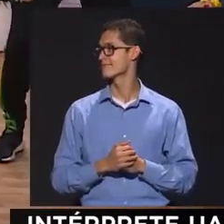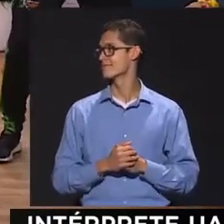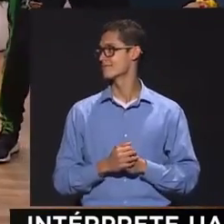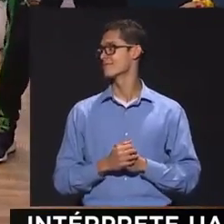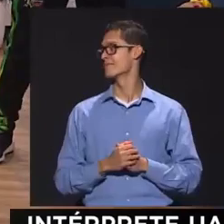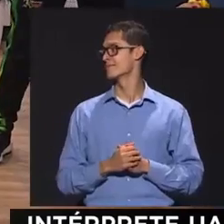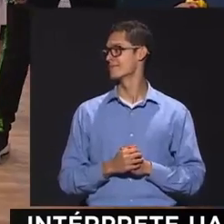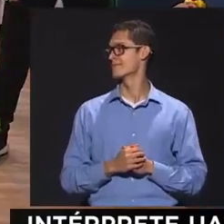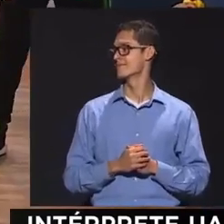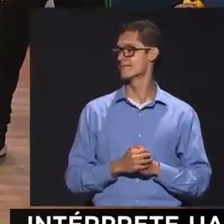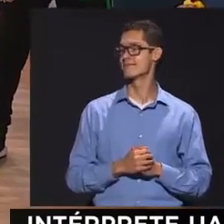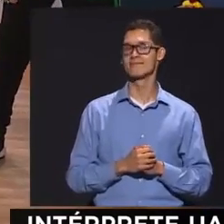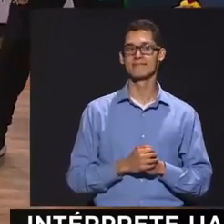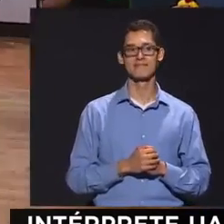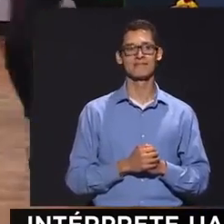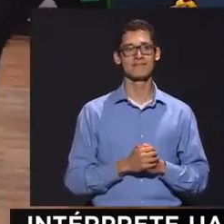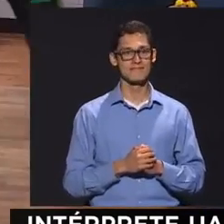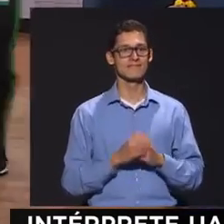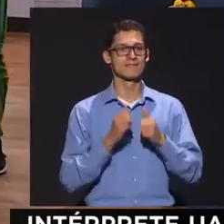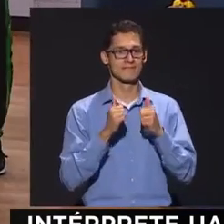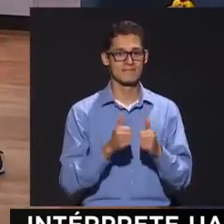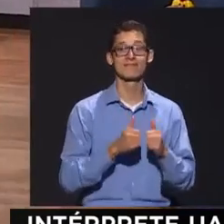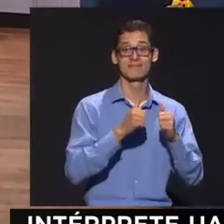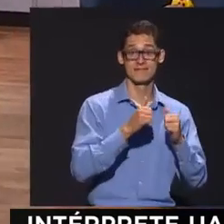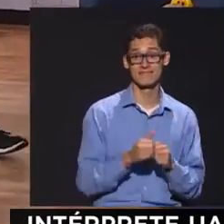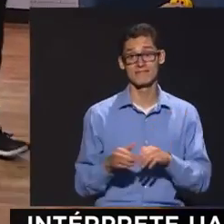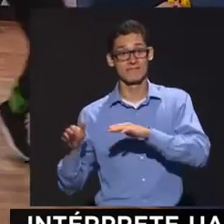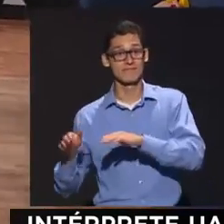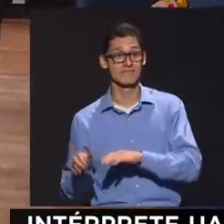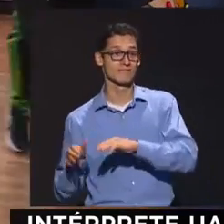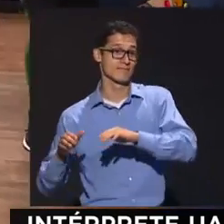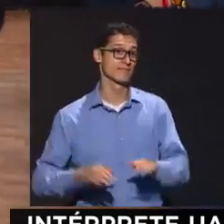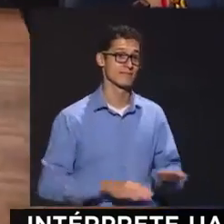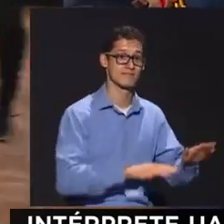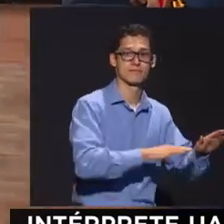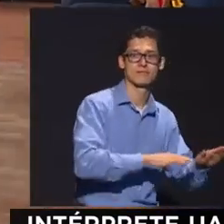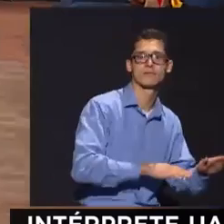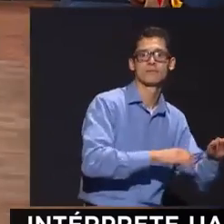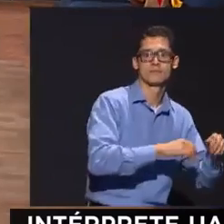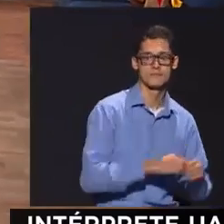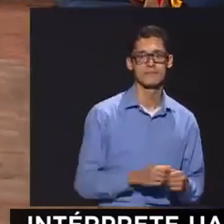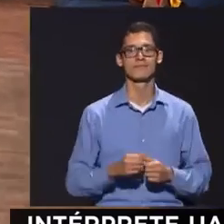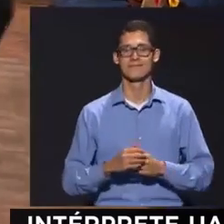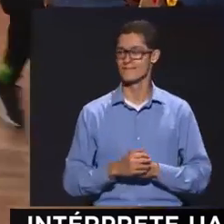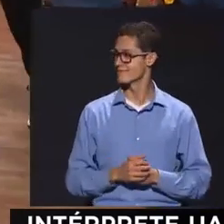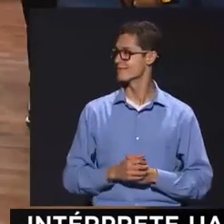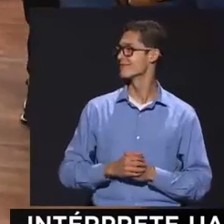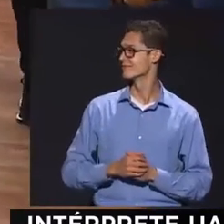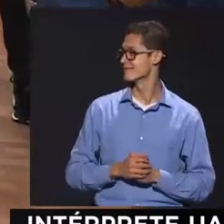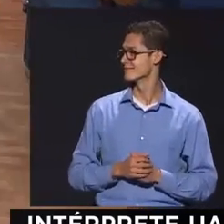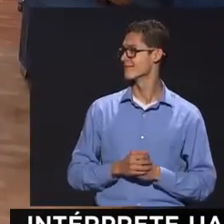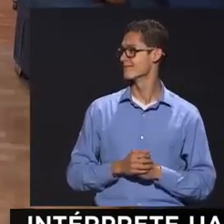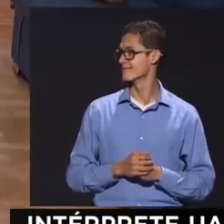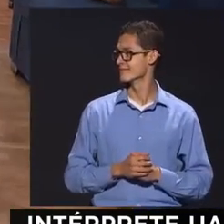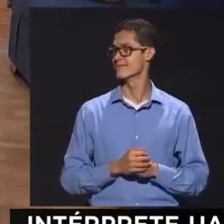y en facebook e igualdad y mosquera mena y en las redes o en youtube en el canal